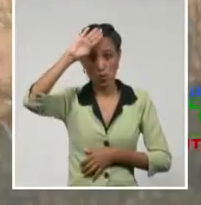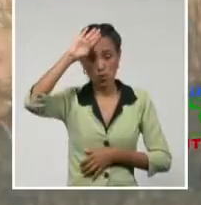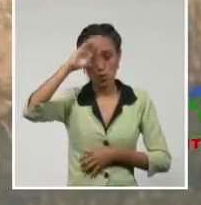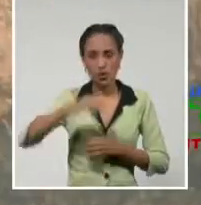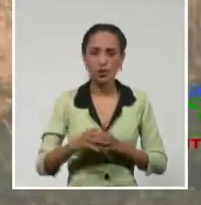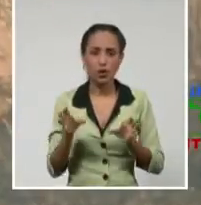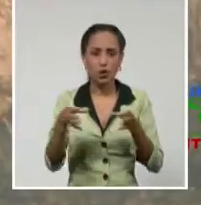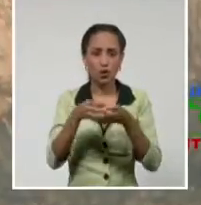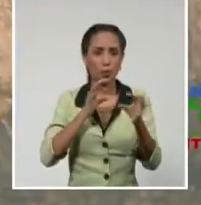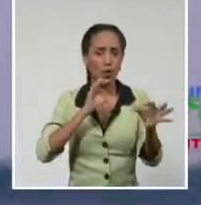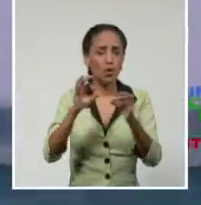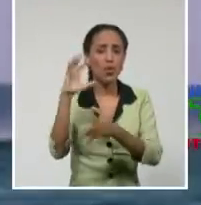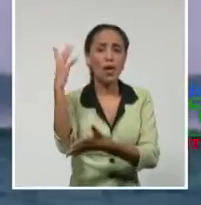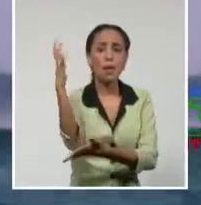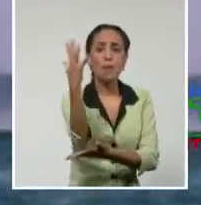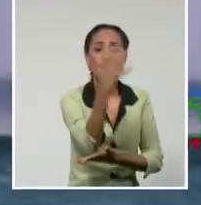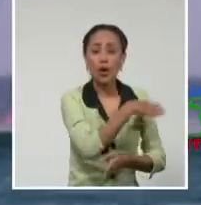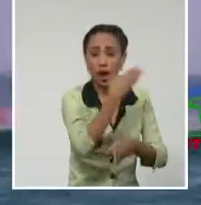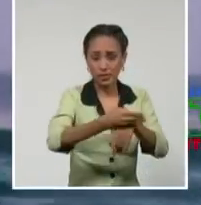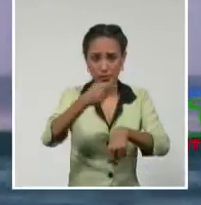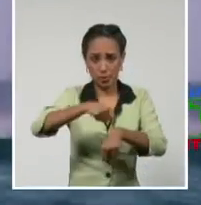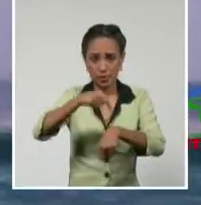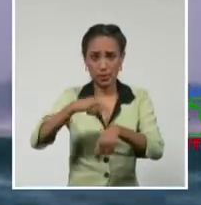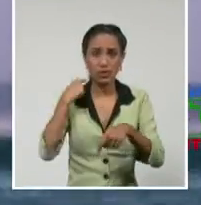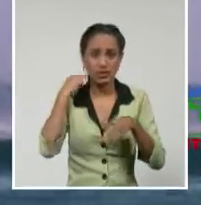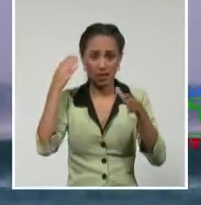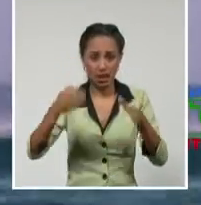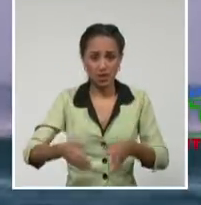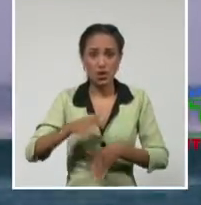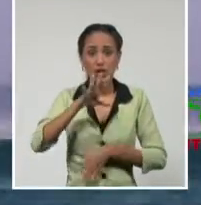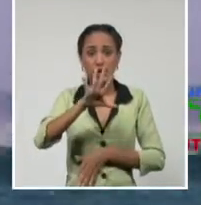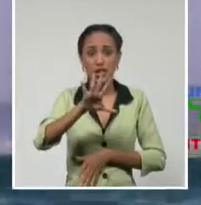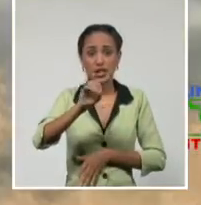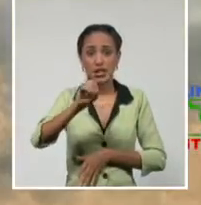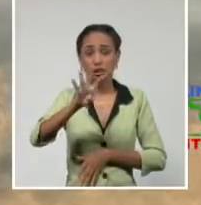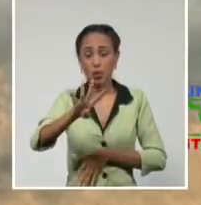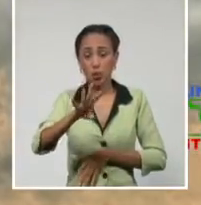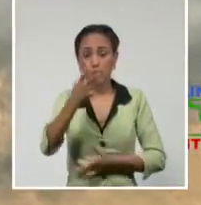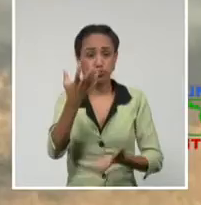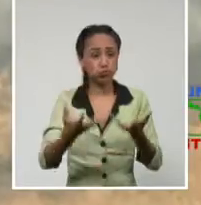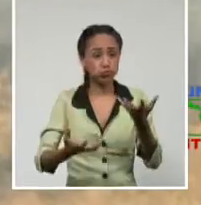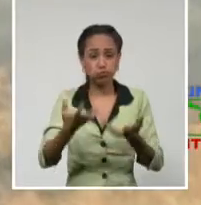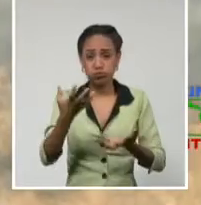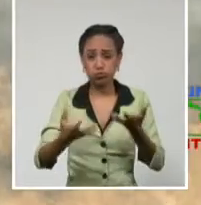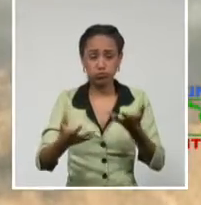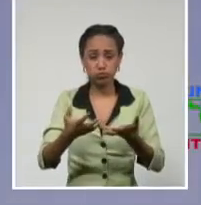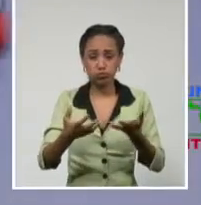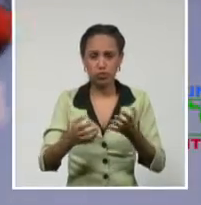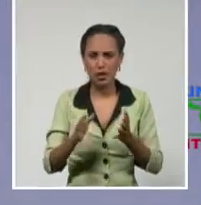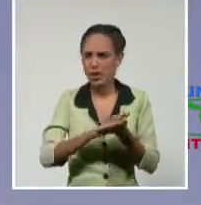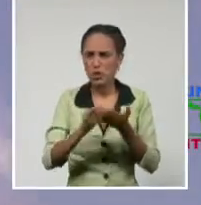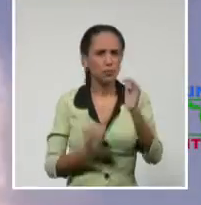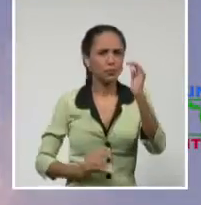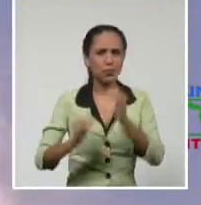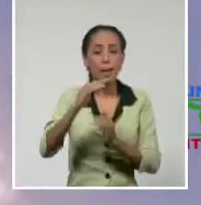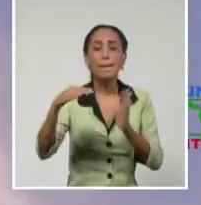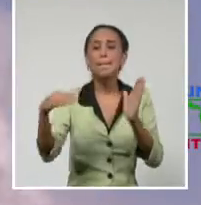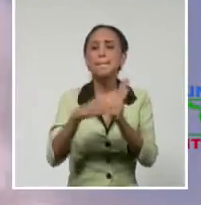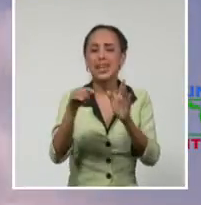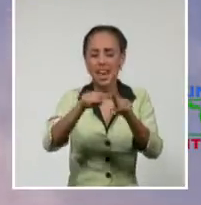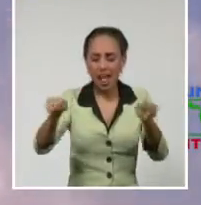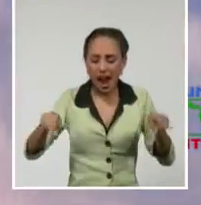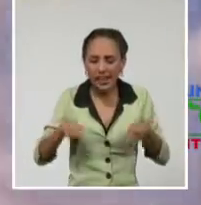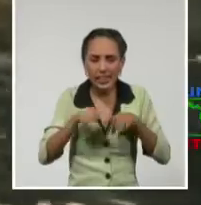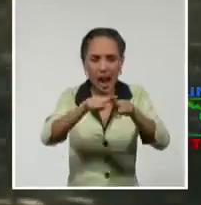guardabosques ha registrado este año 504 incendios y aunque ninguno sobrepasó las mil hectáreas, es